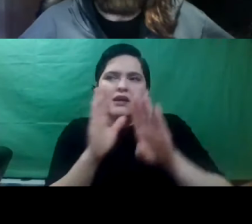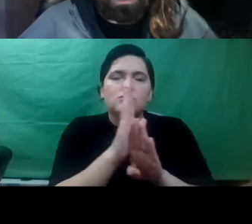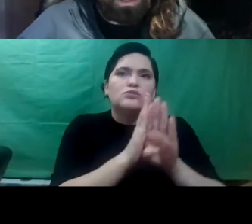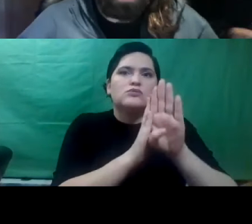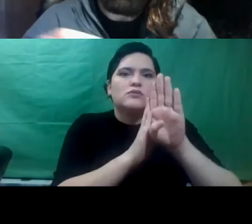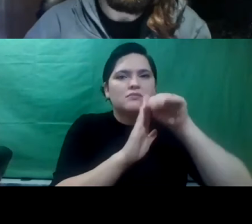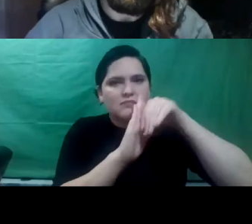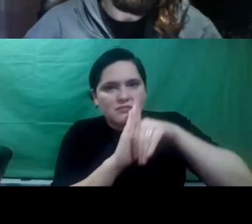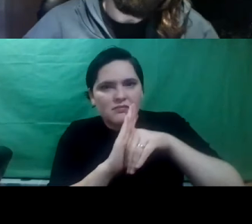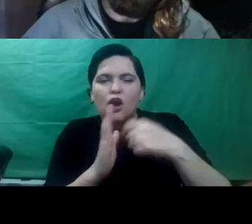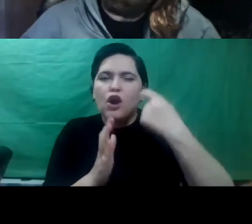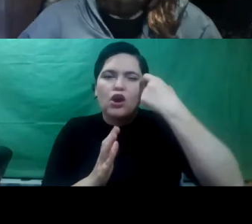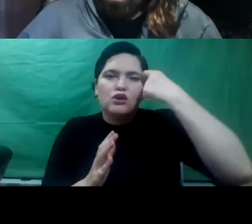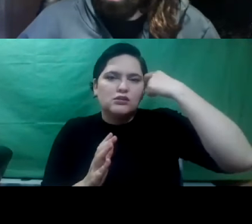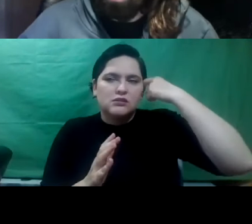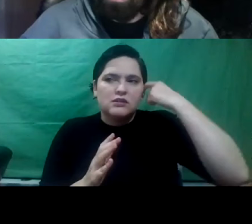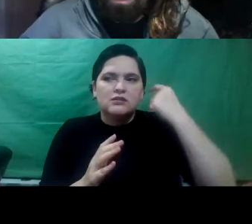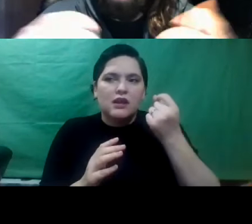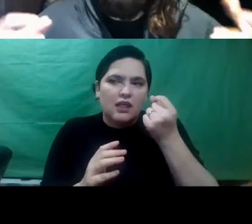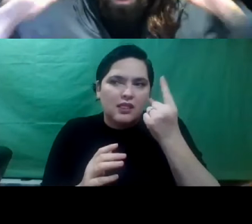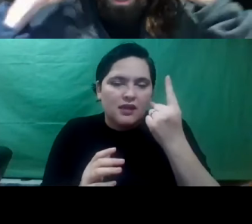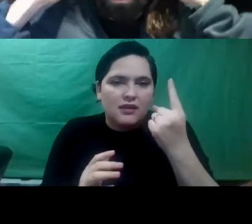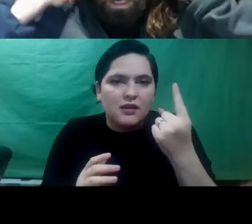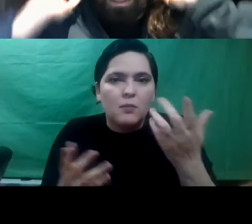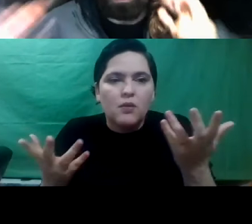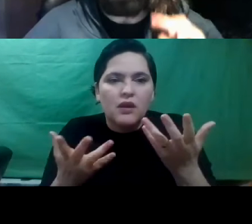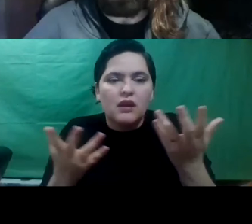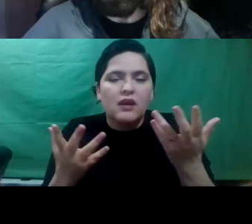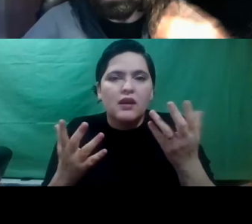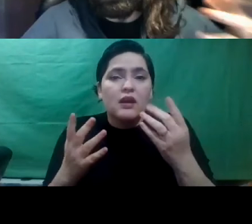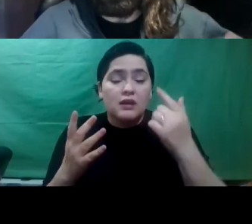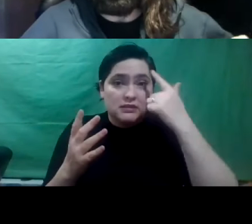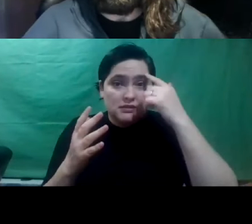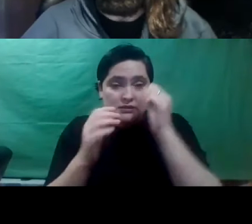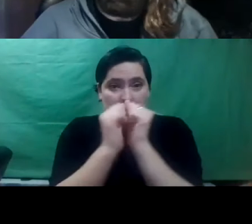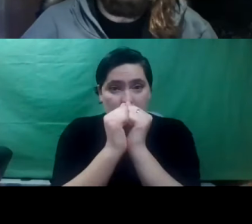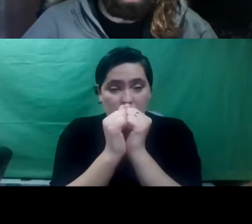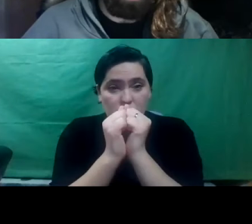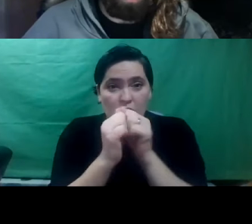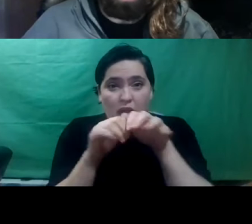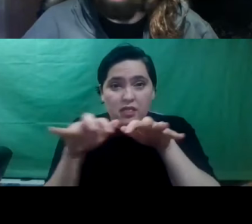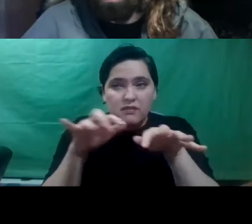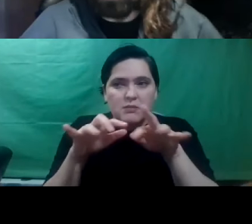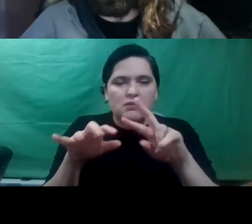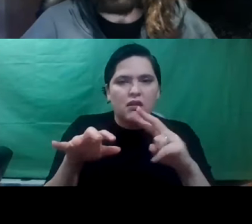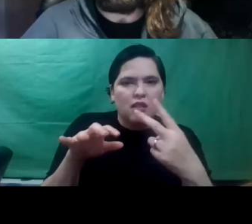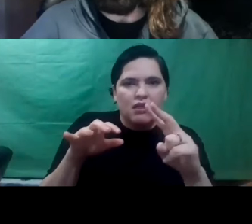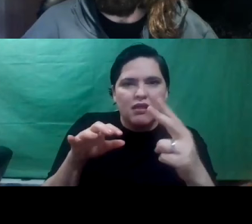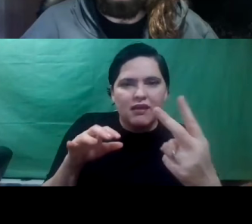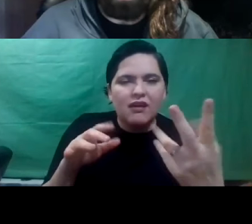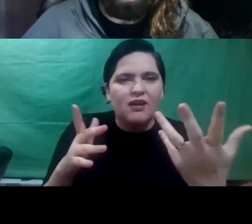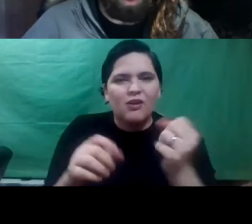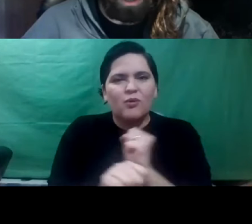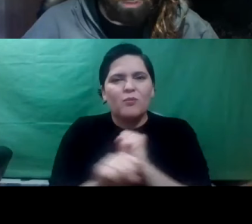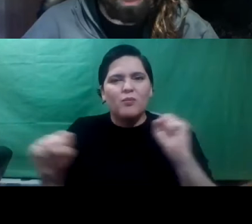llega a inconsciencia, digamos, porque digamos, la actividad cerebral está tan aleatoria que no permite que se den